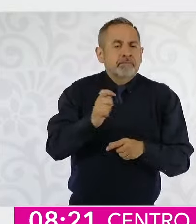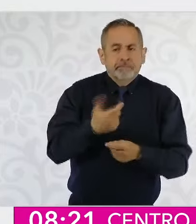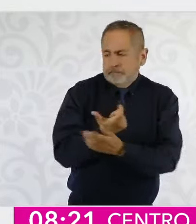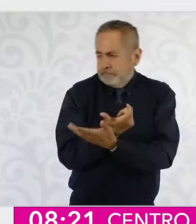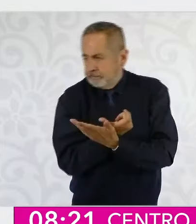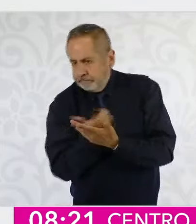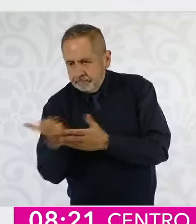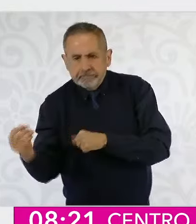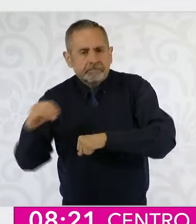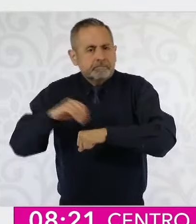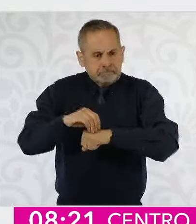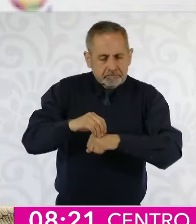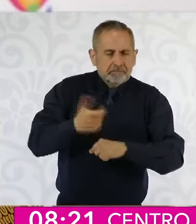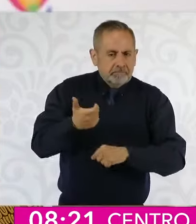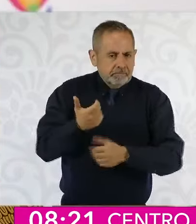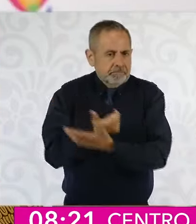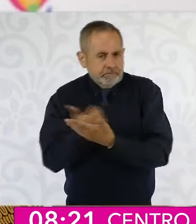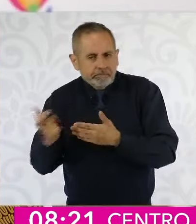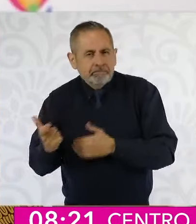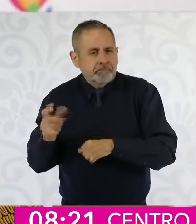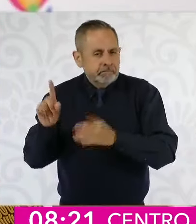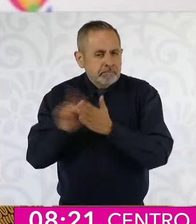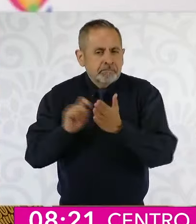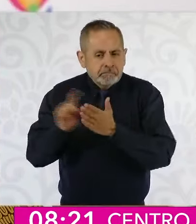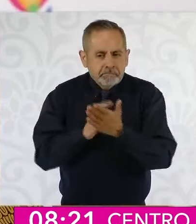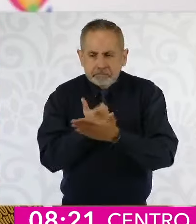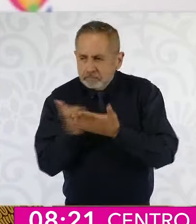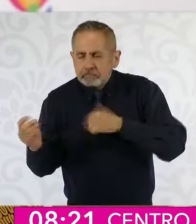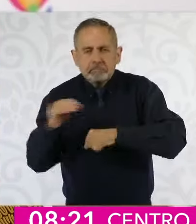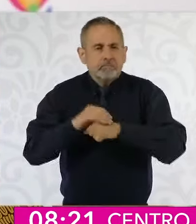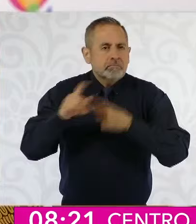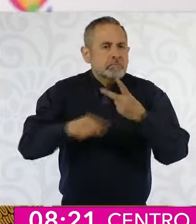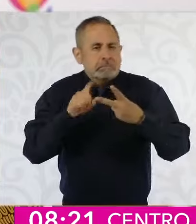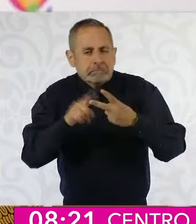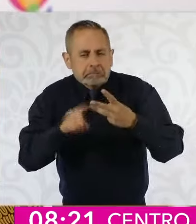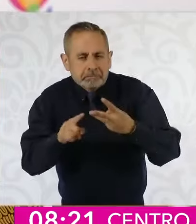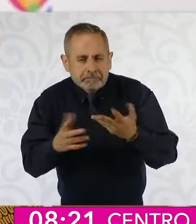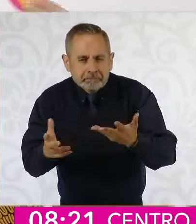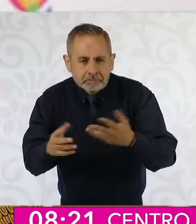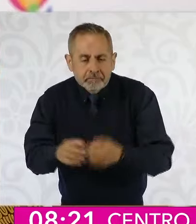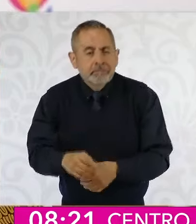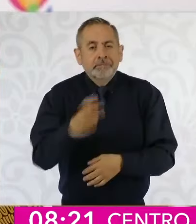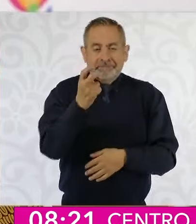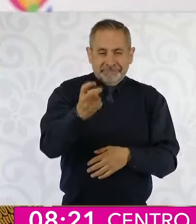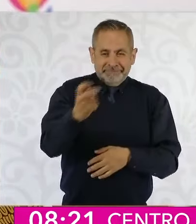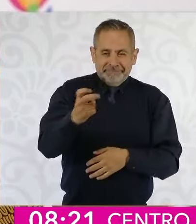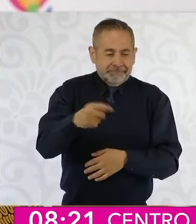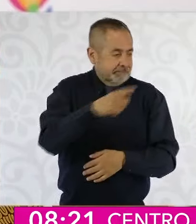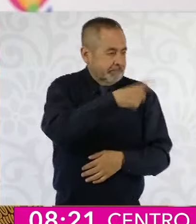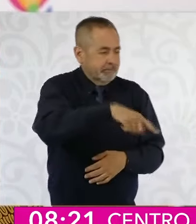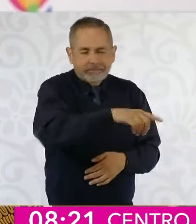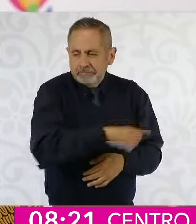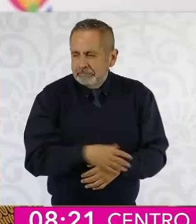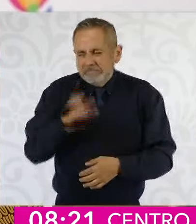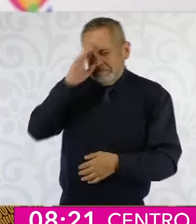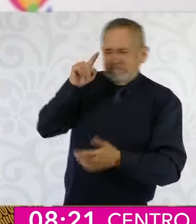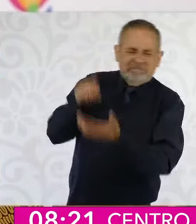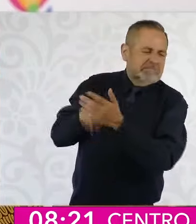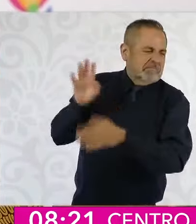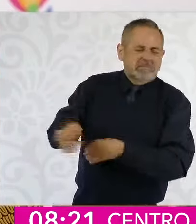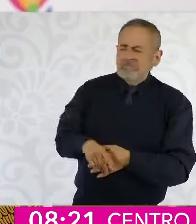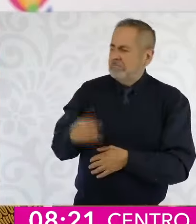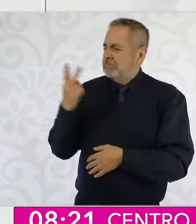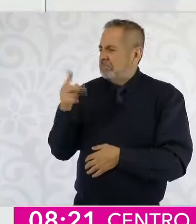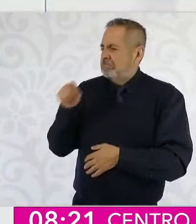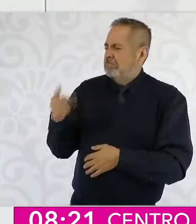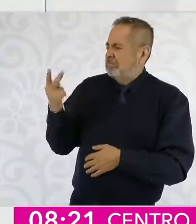el paquete de desarrollo económico del país. Por eso cuando nos dicen no les creemos que van a crecer al